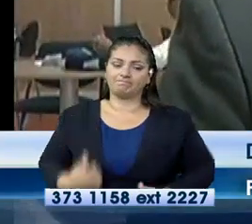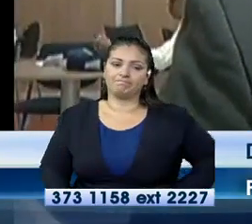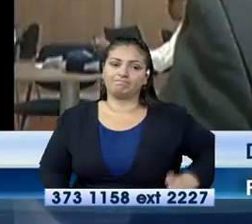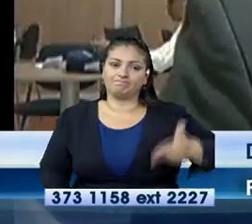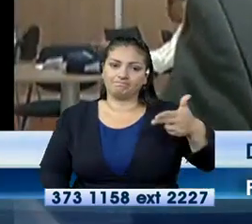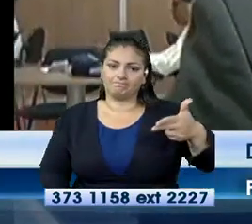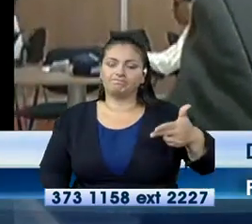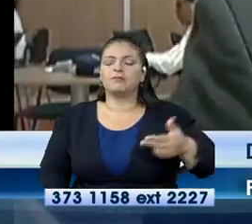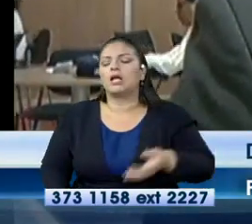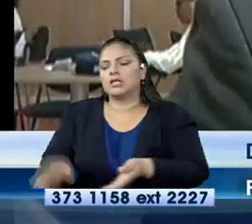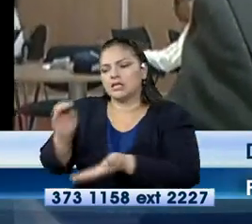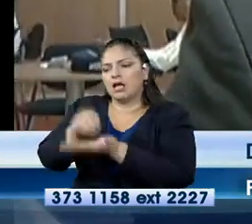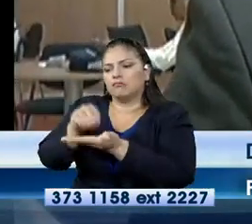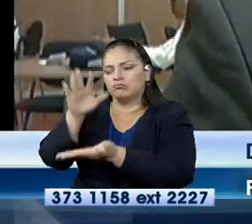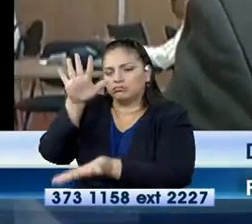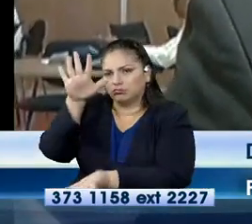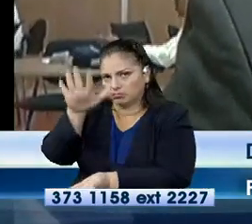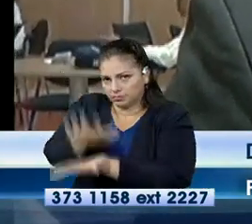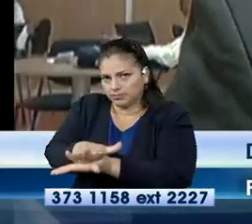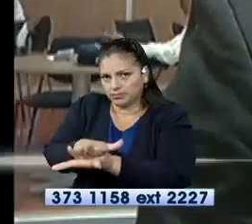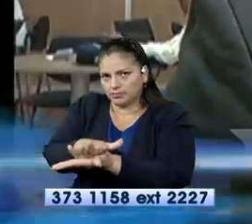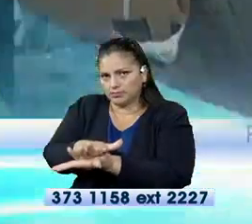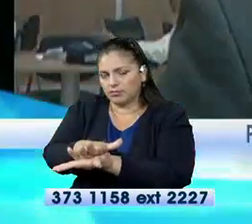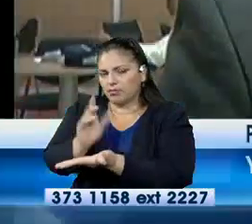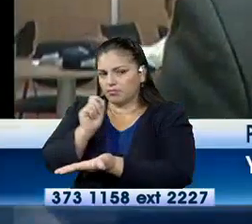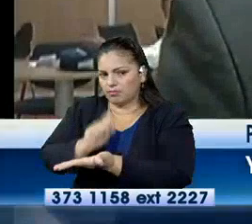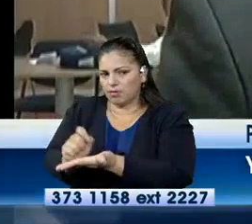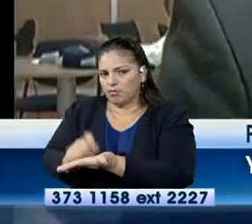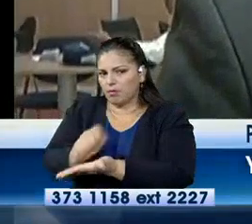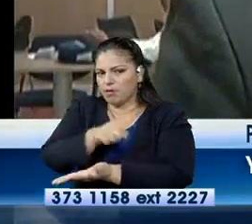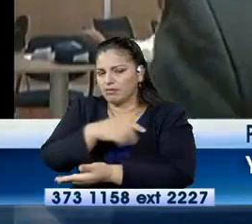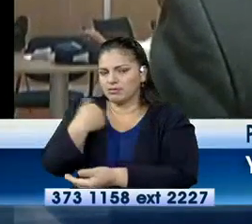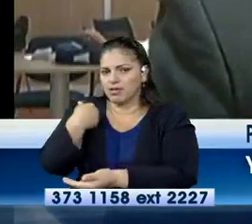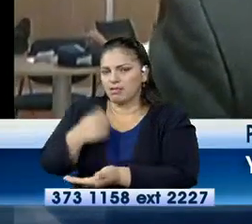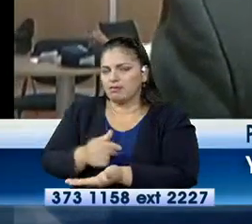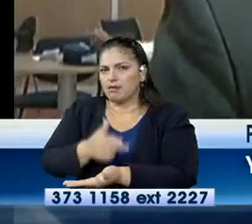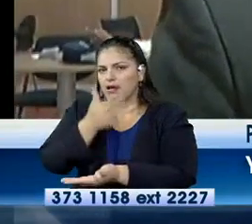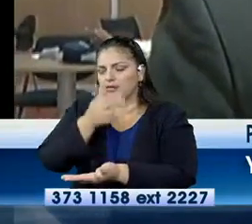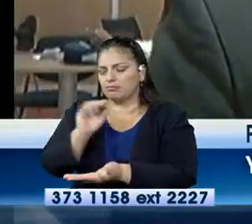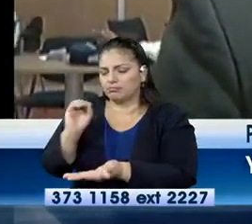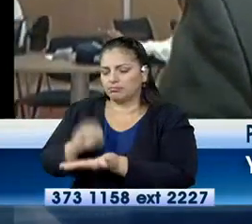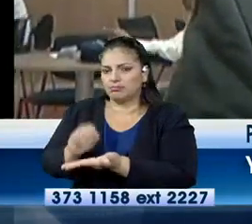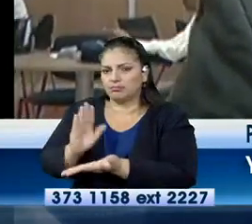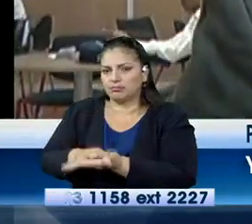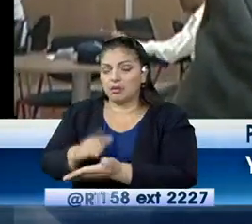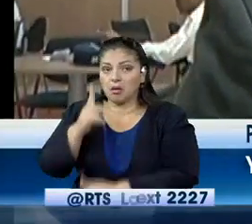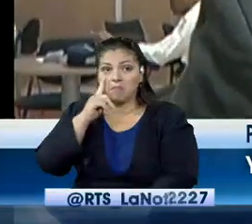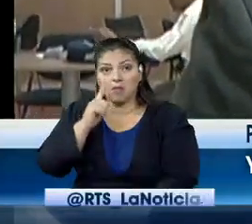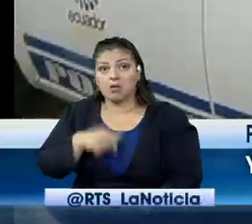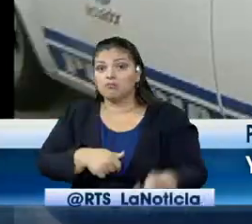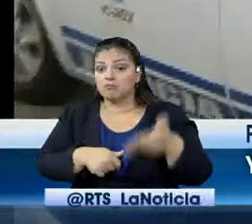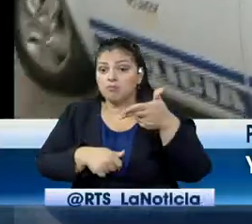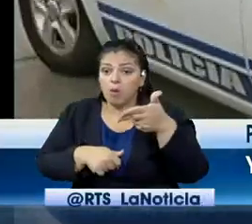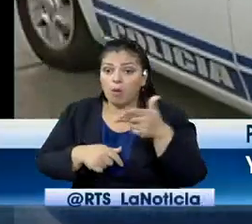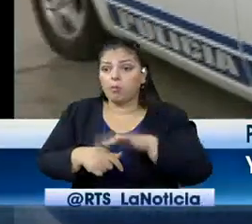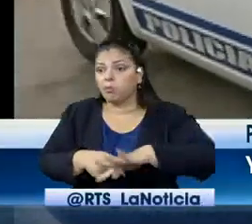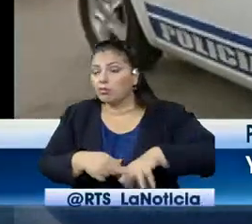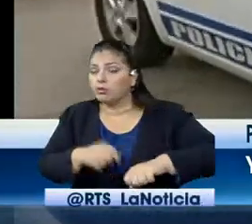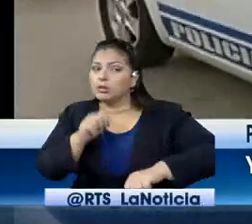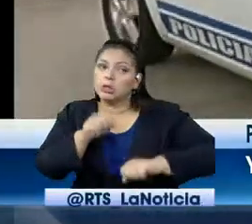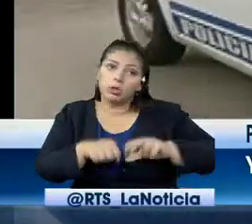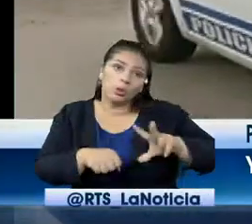por lo menos, de porte de arma. De ahí ya vemos que si hay una asociación ilícita o algo parecido. Tenemos que analizar el caso.